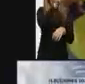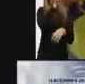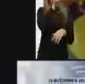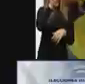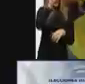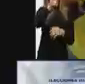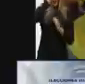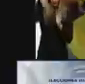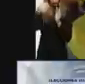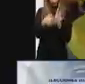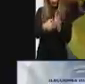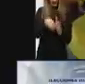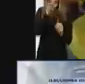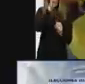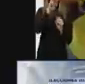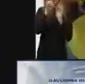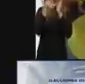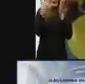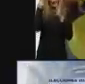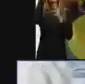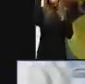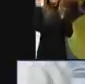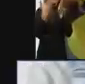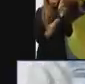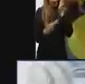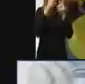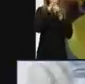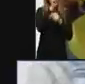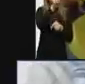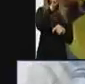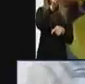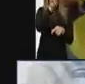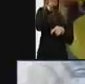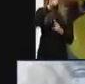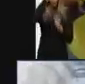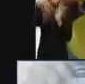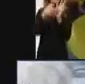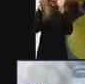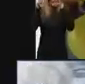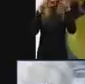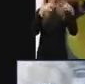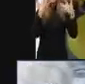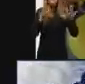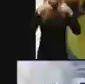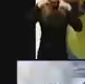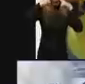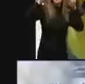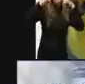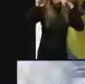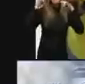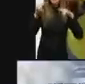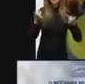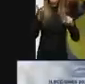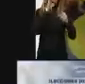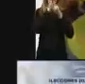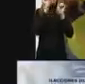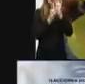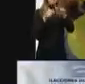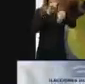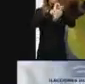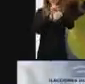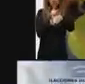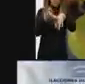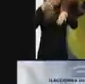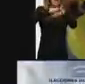123,300 de alcance. 123,000 personas ha llegado a esta publicación y no dudamos que conforme pasen los minutos esto